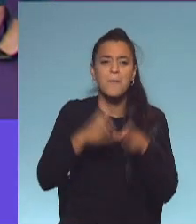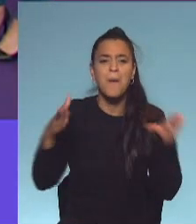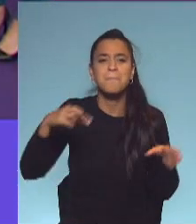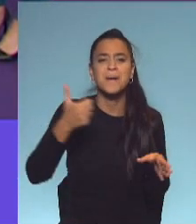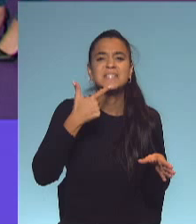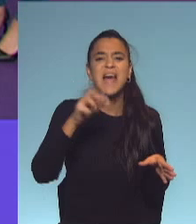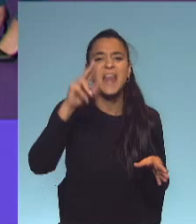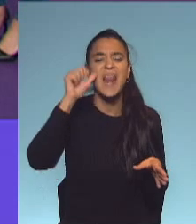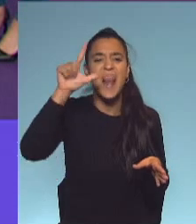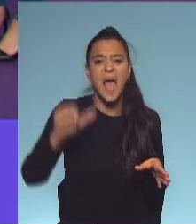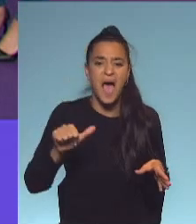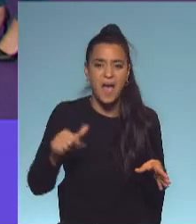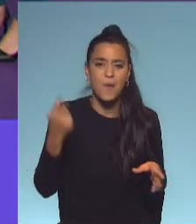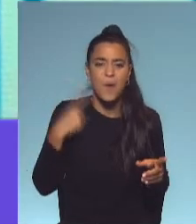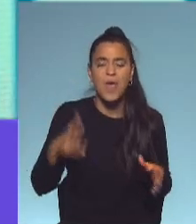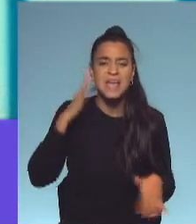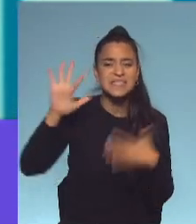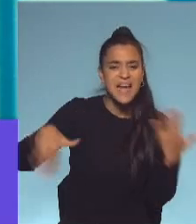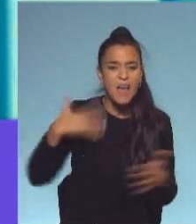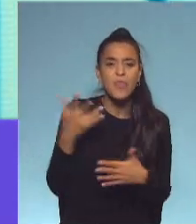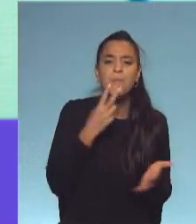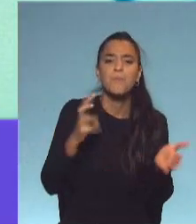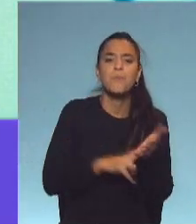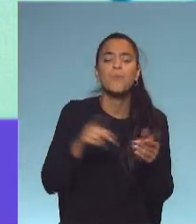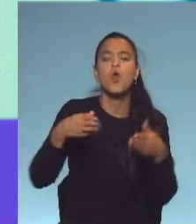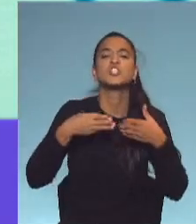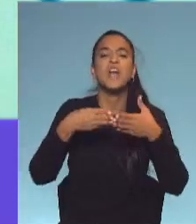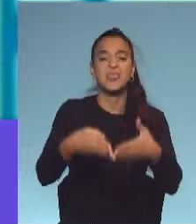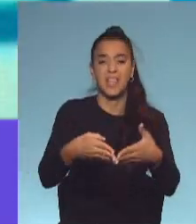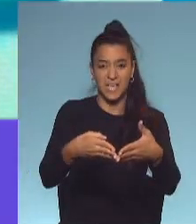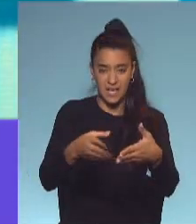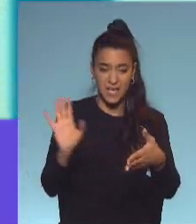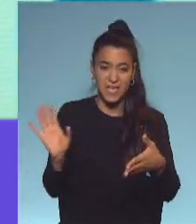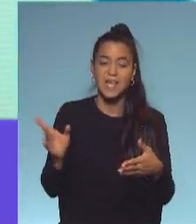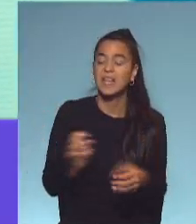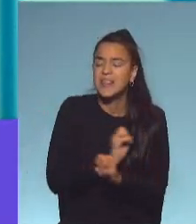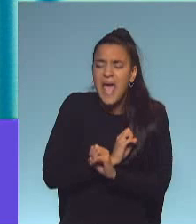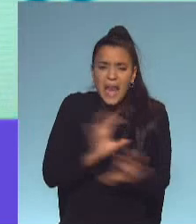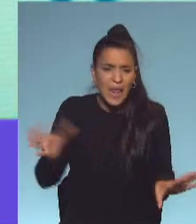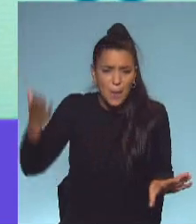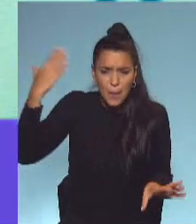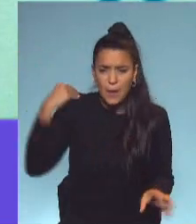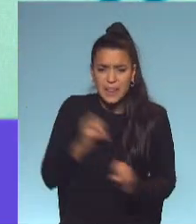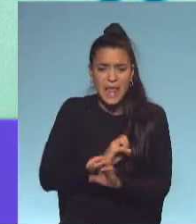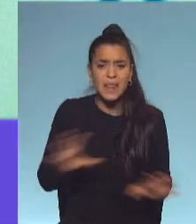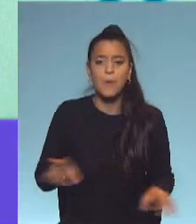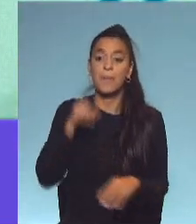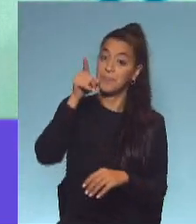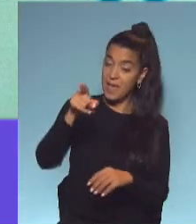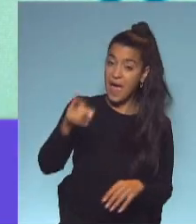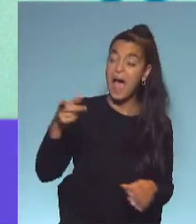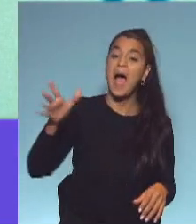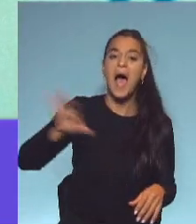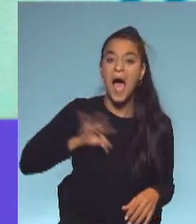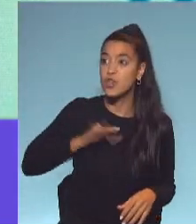Pasarela cuando le hicieron el escándalo impositivo por un yate? Bueno, tremendo en aquel día. De aquellos